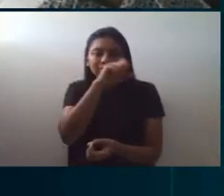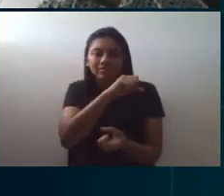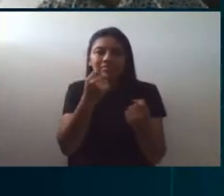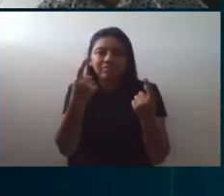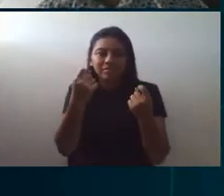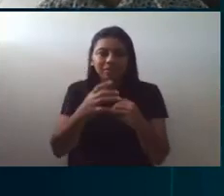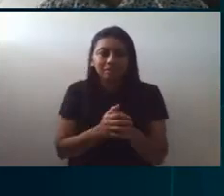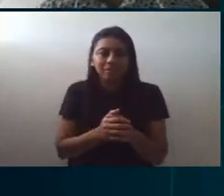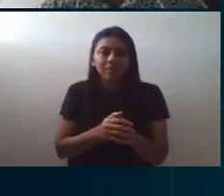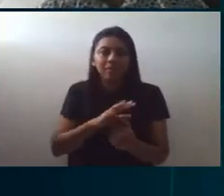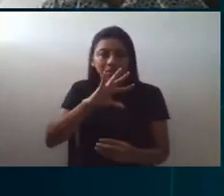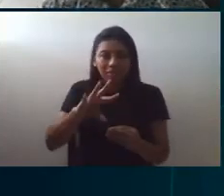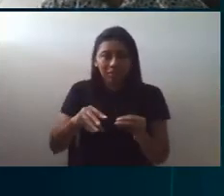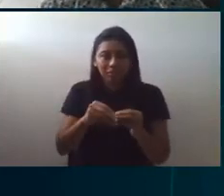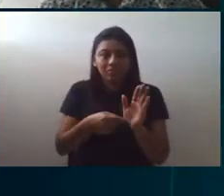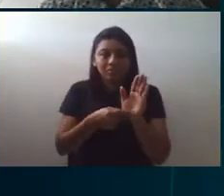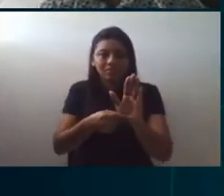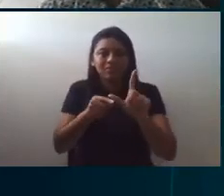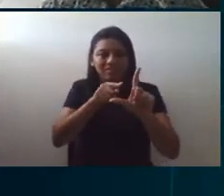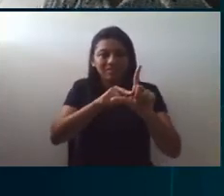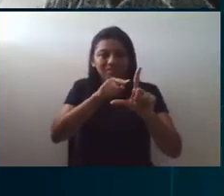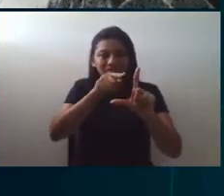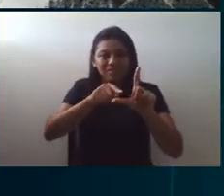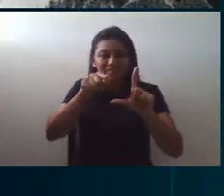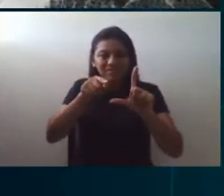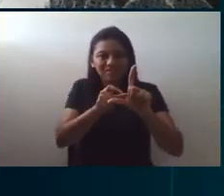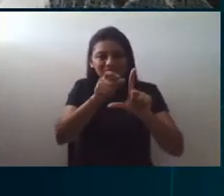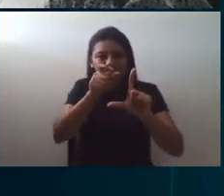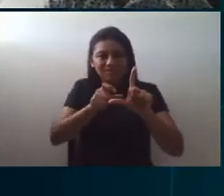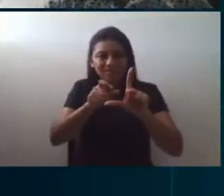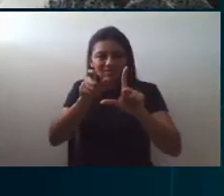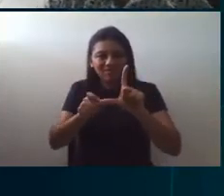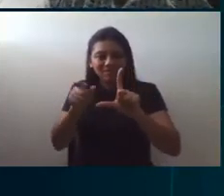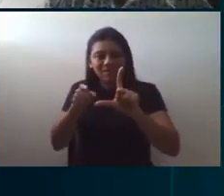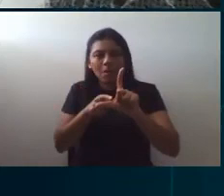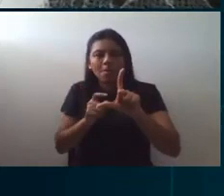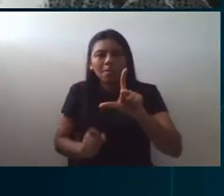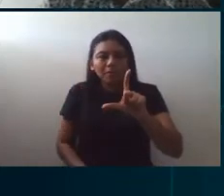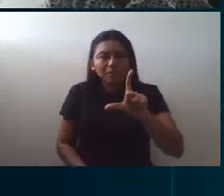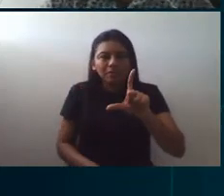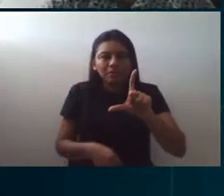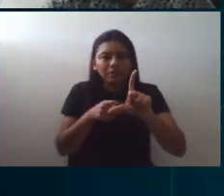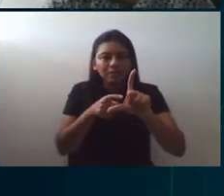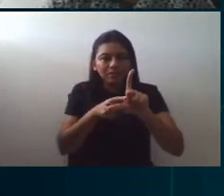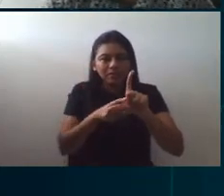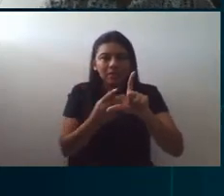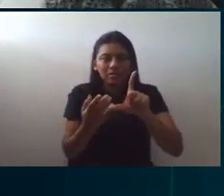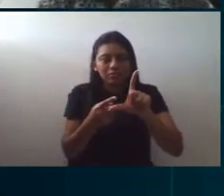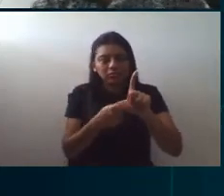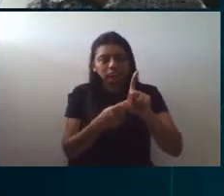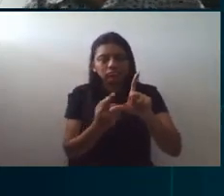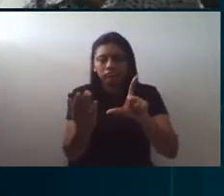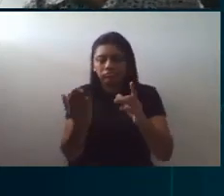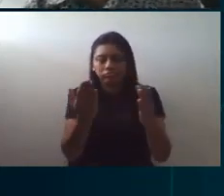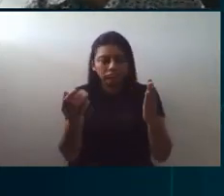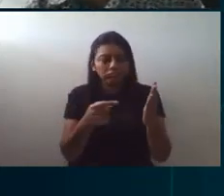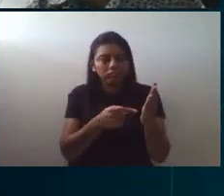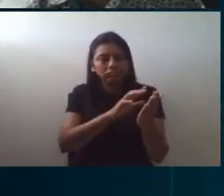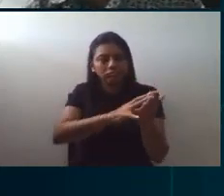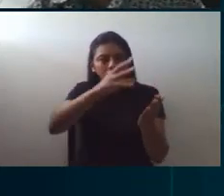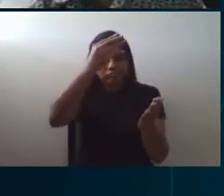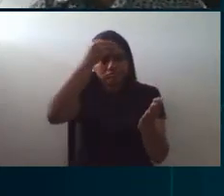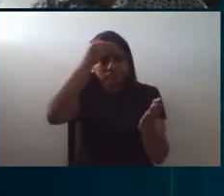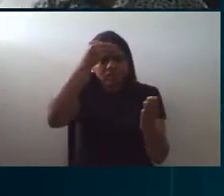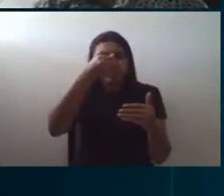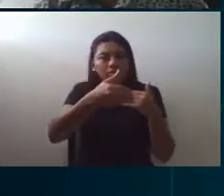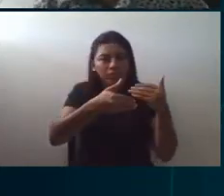de estas dos situaciones. Entonces recuerden muy bien las situaciones. Quería, digamos, asociar las lecciones aprendidas y clasificarlas